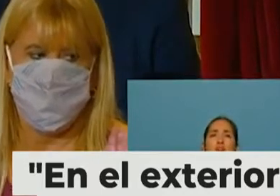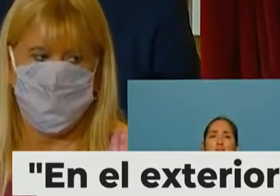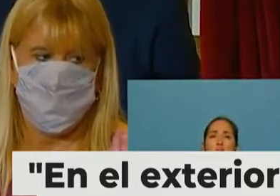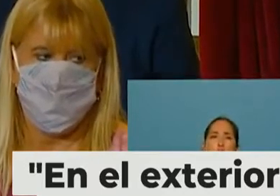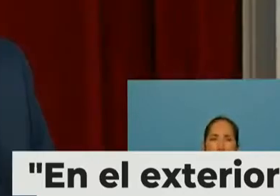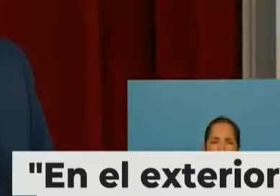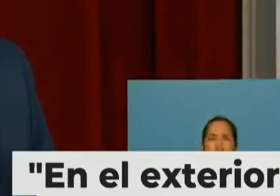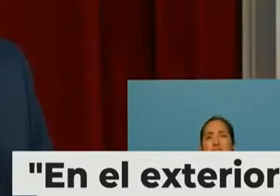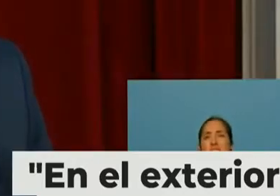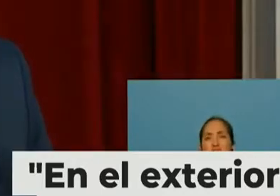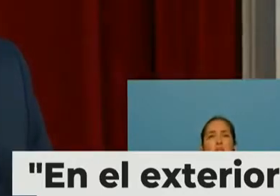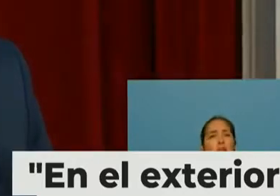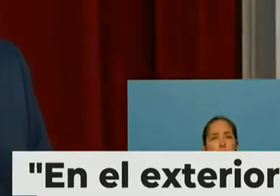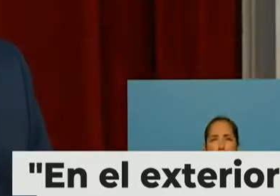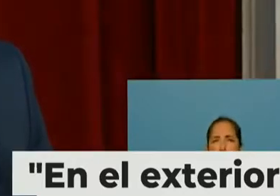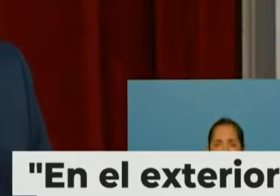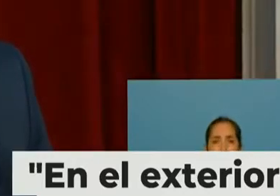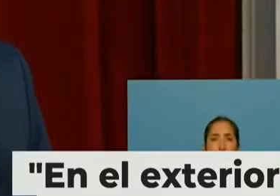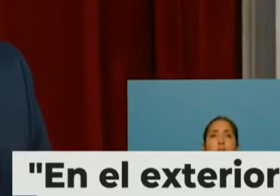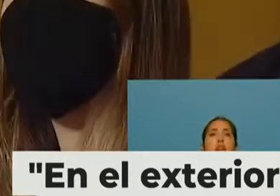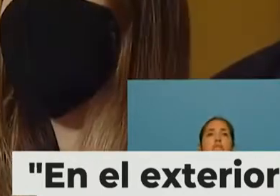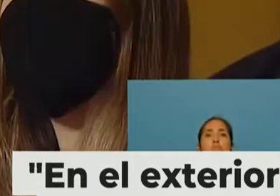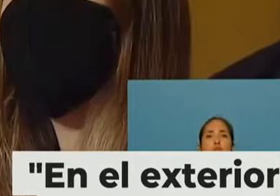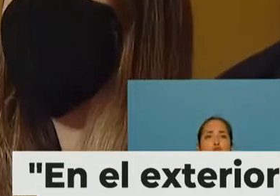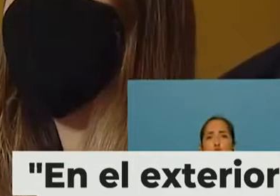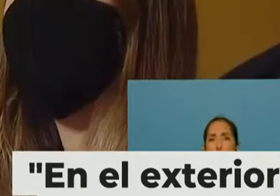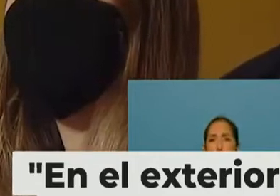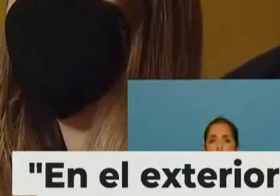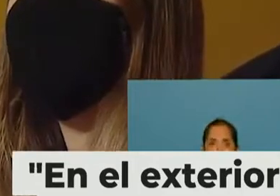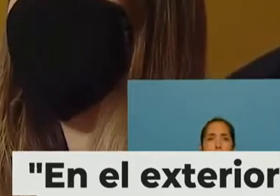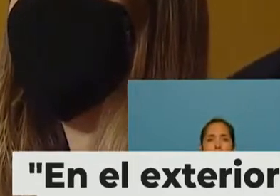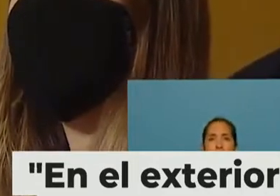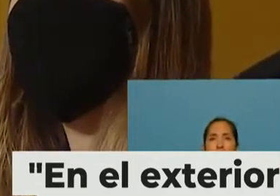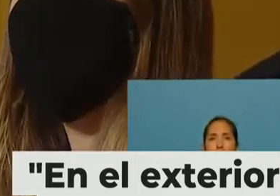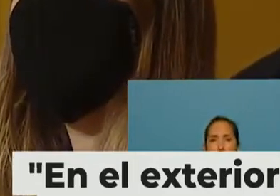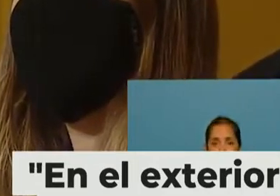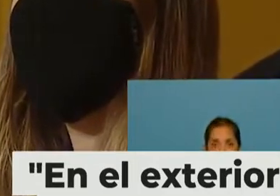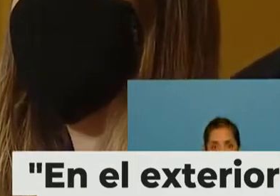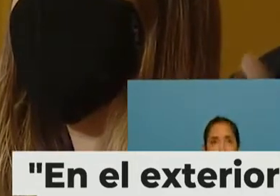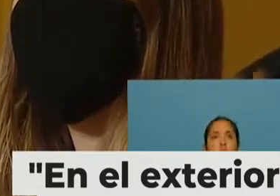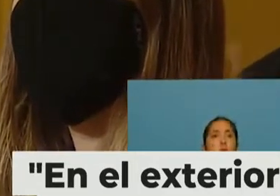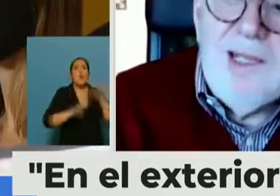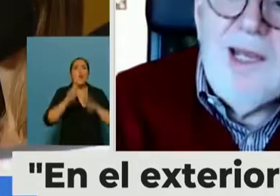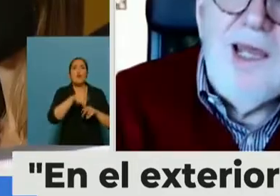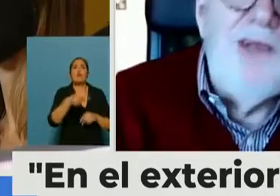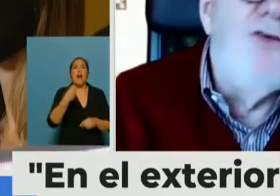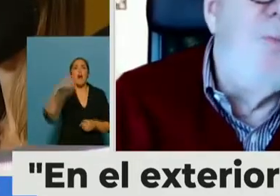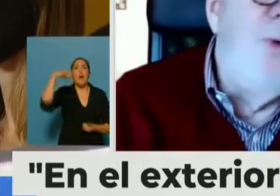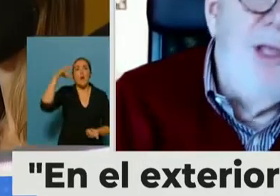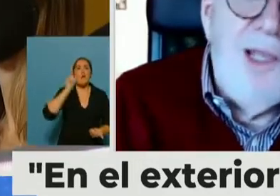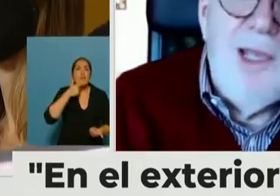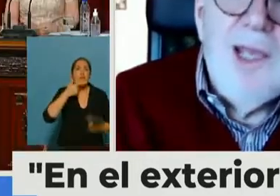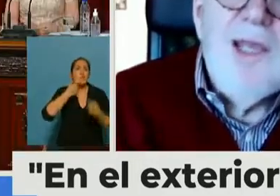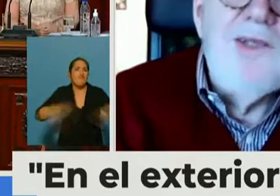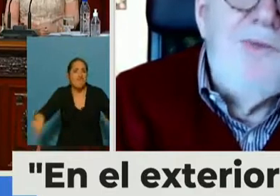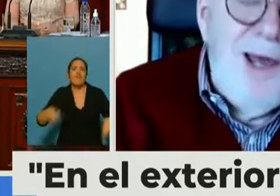y se ponen acciones muy serias judiciales en contra de la Argentina, eso